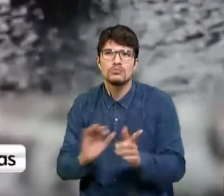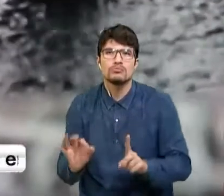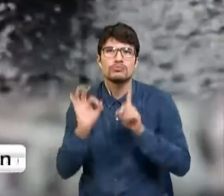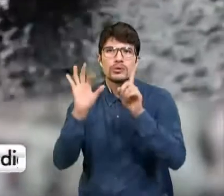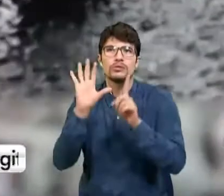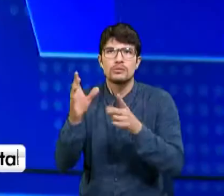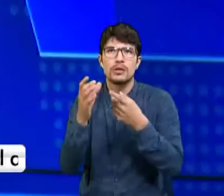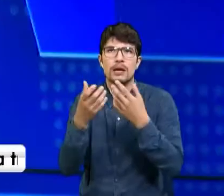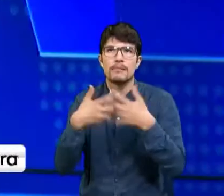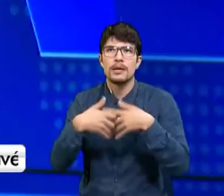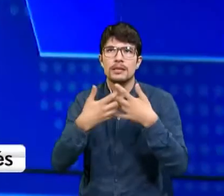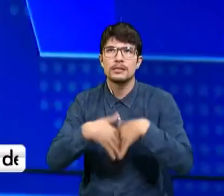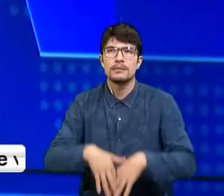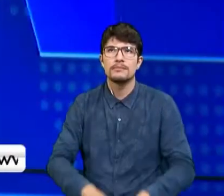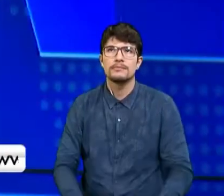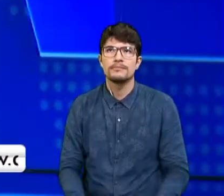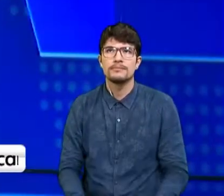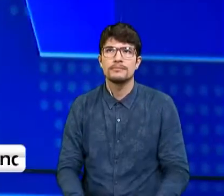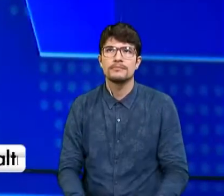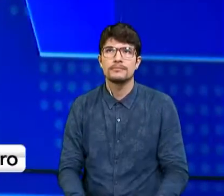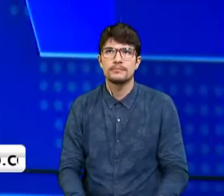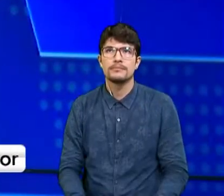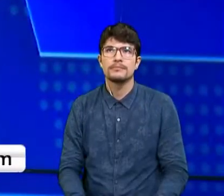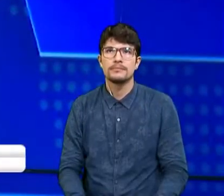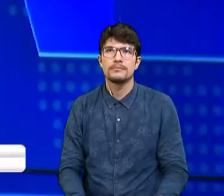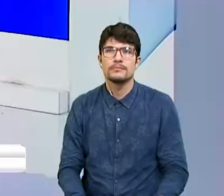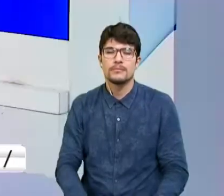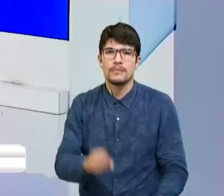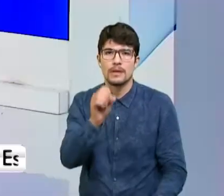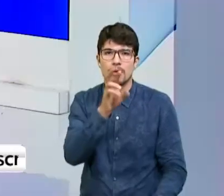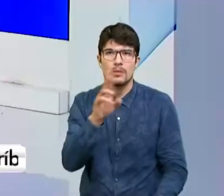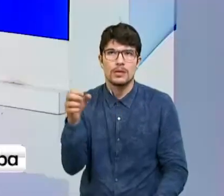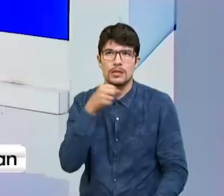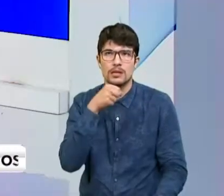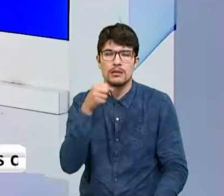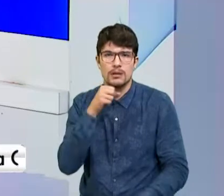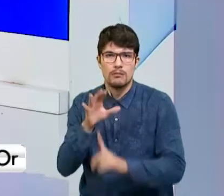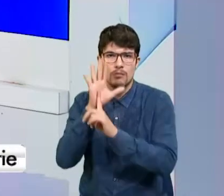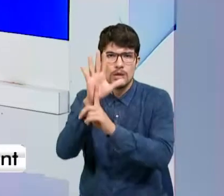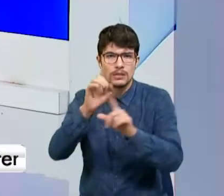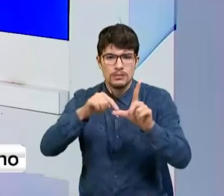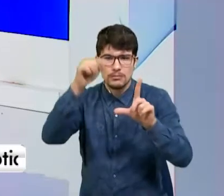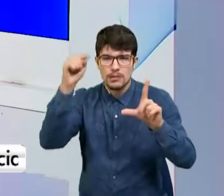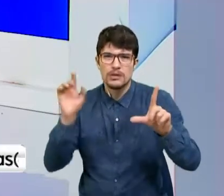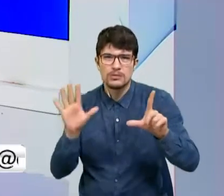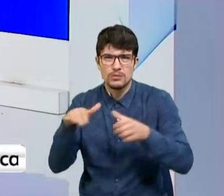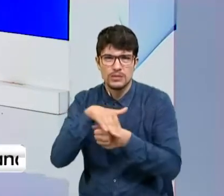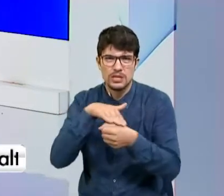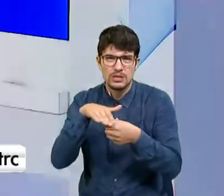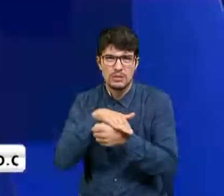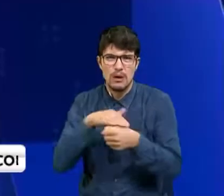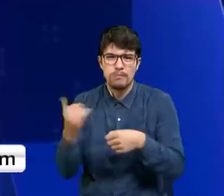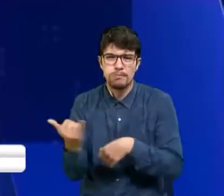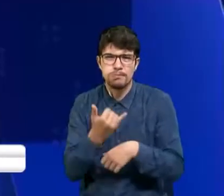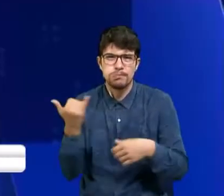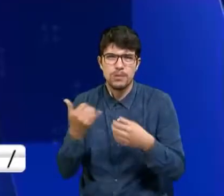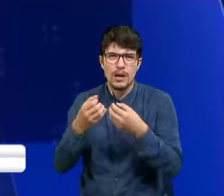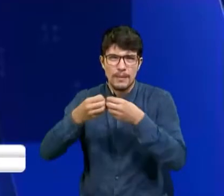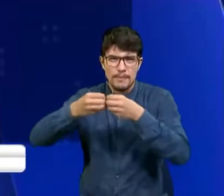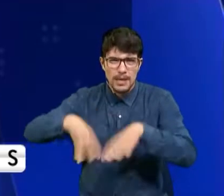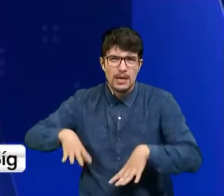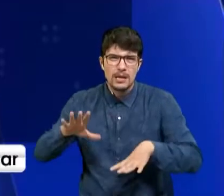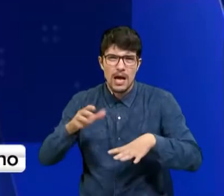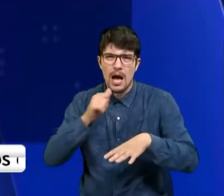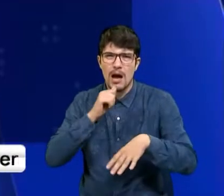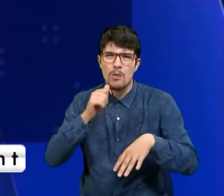a la empresa pero a continuación en oriente noticia vamos a presentar de los siguientes datos que deja esta situación que se presenta con la piedecuestana de